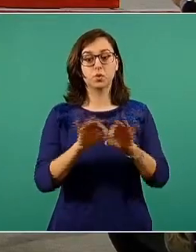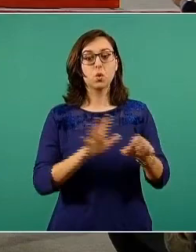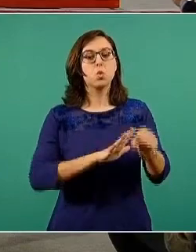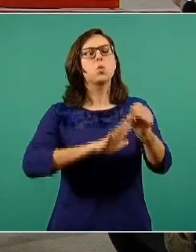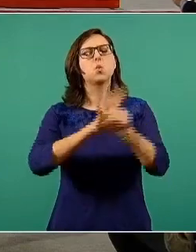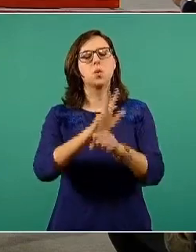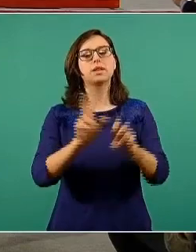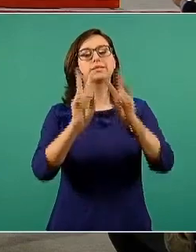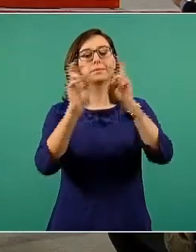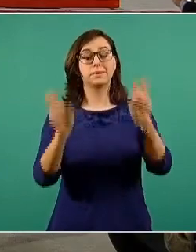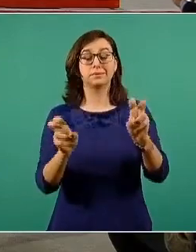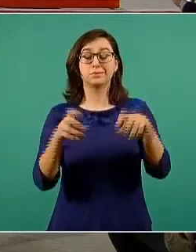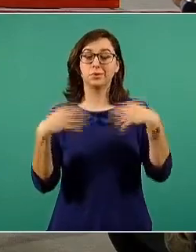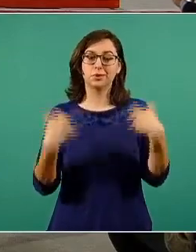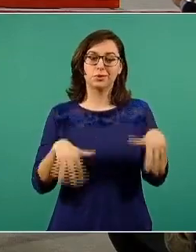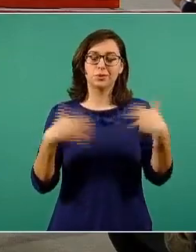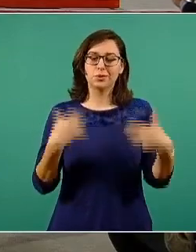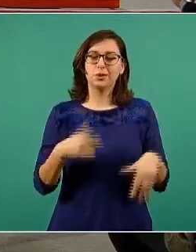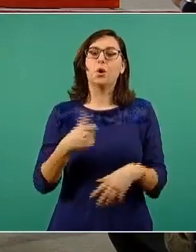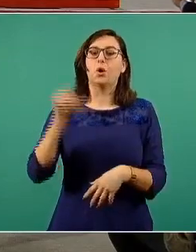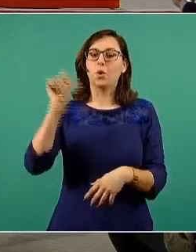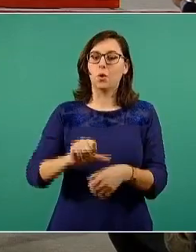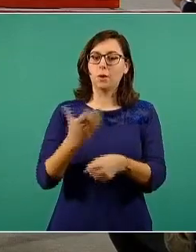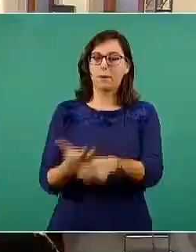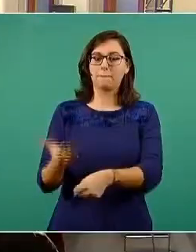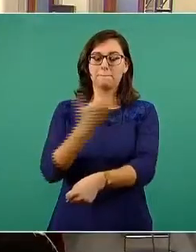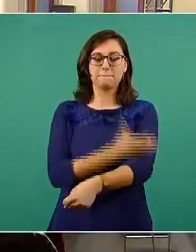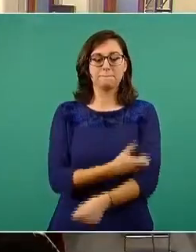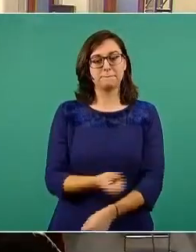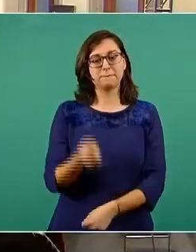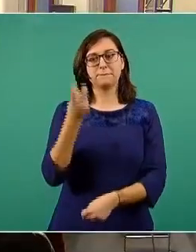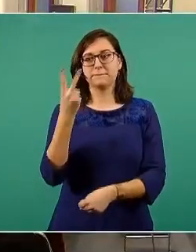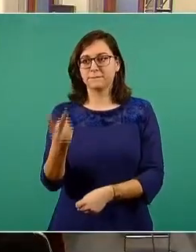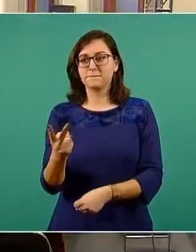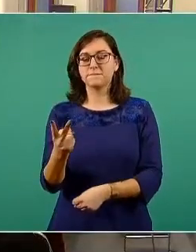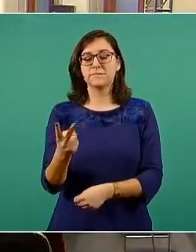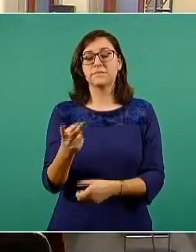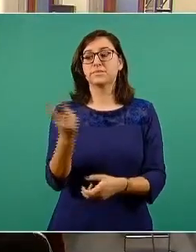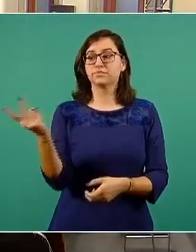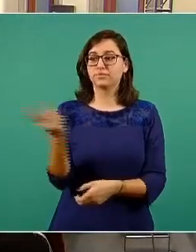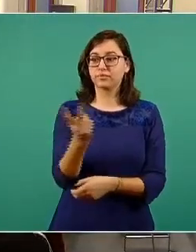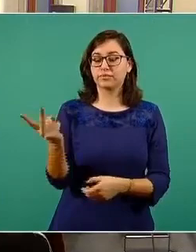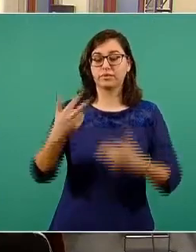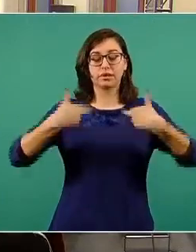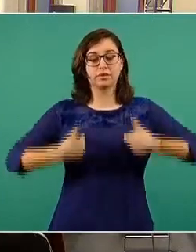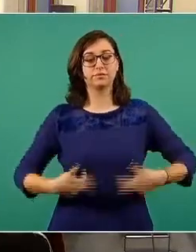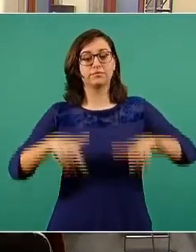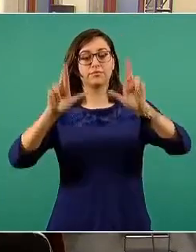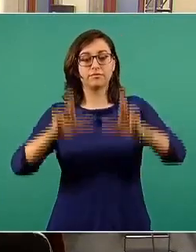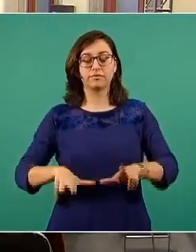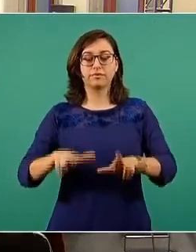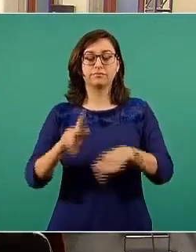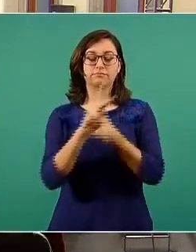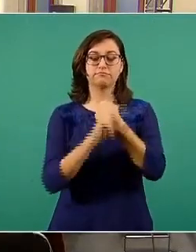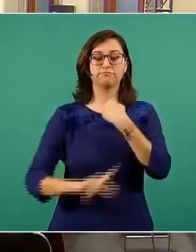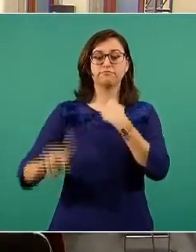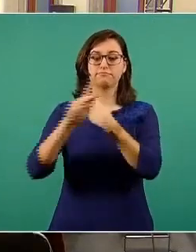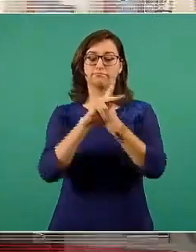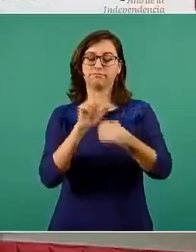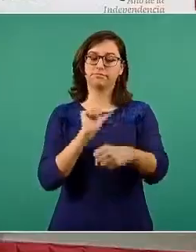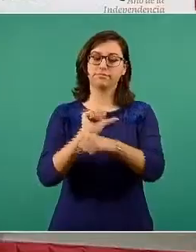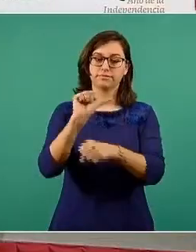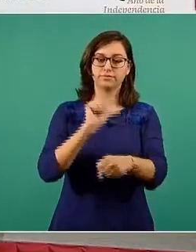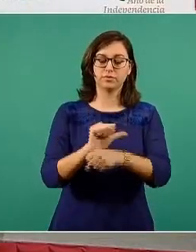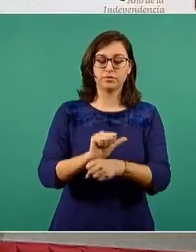privilegio de tener con nosotros a dos colegas que representan al gobierno de la nación argentina.